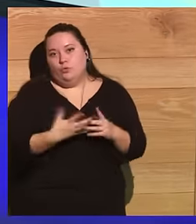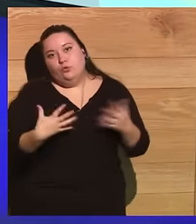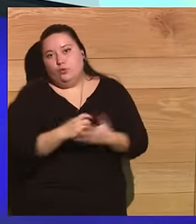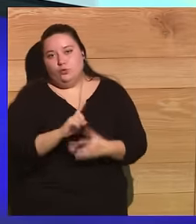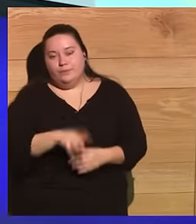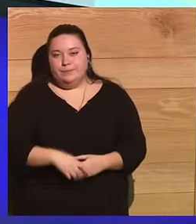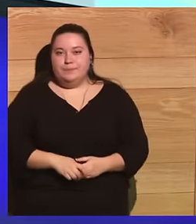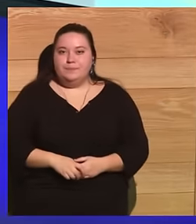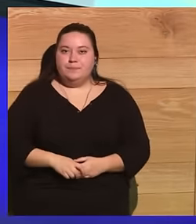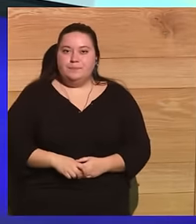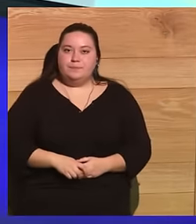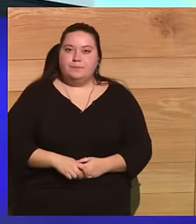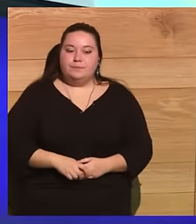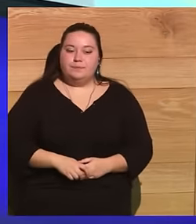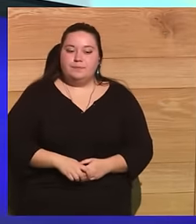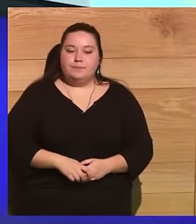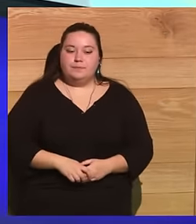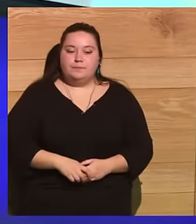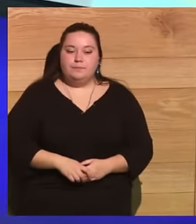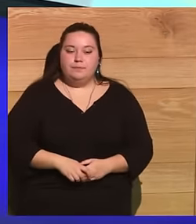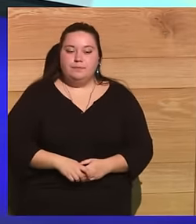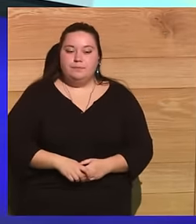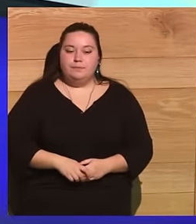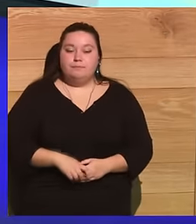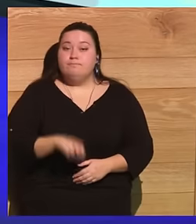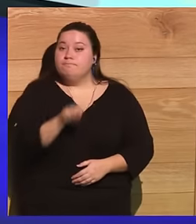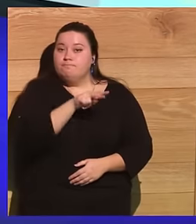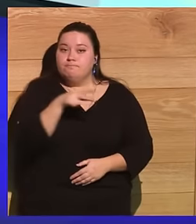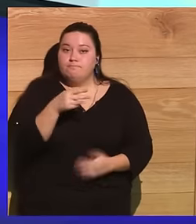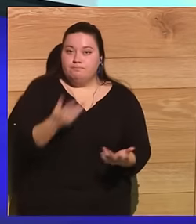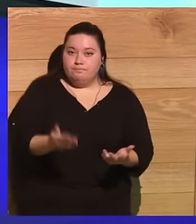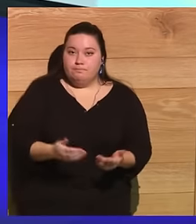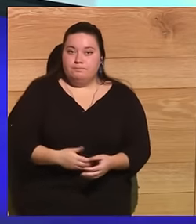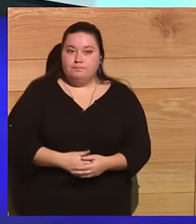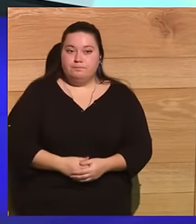no todos. Entonces, el resultado fue que